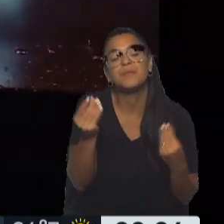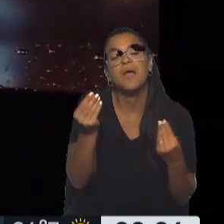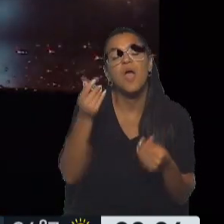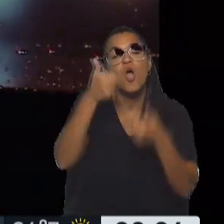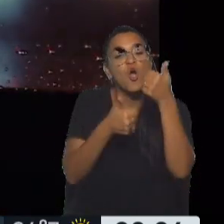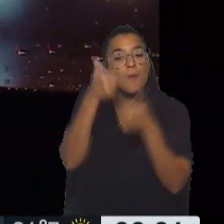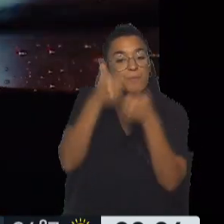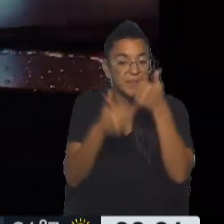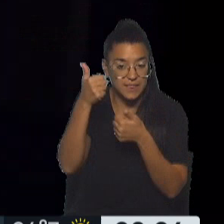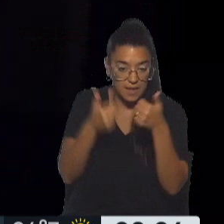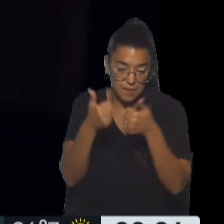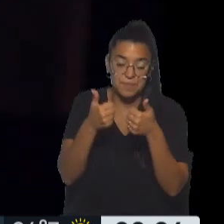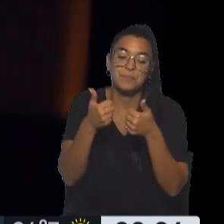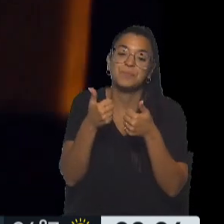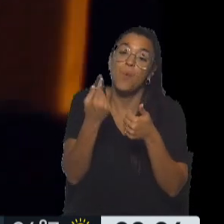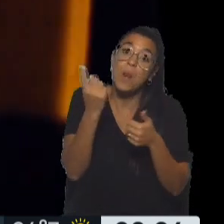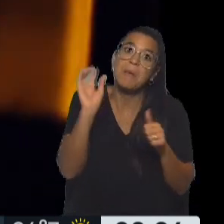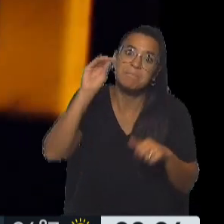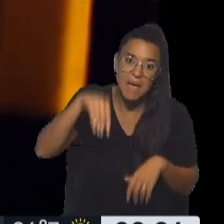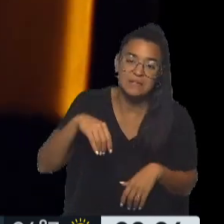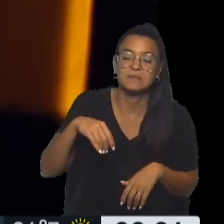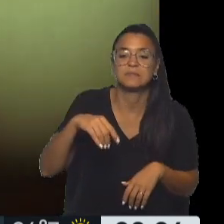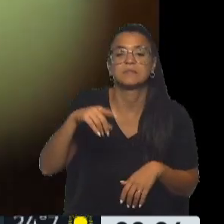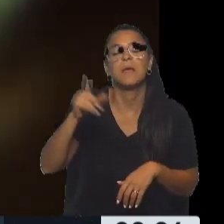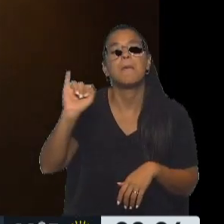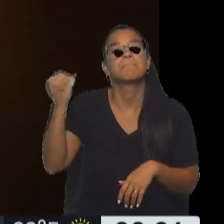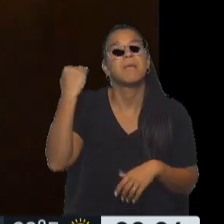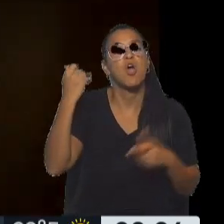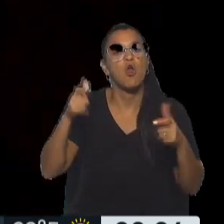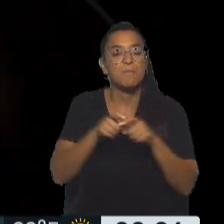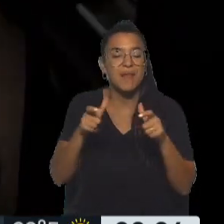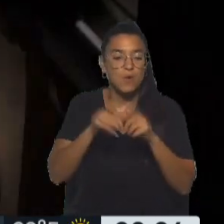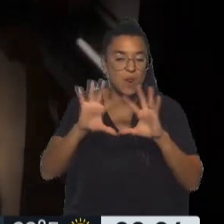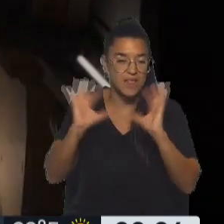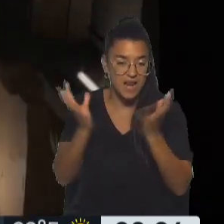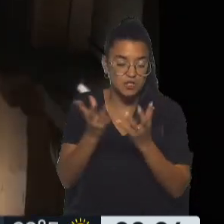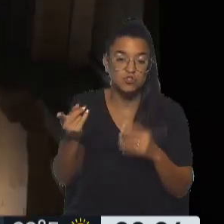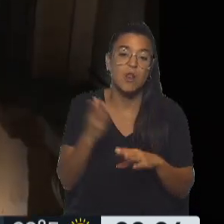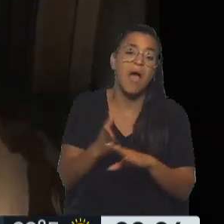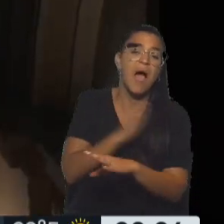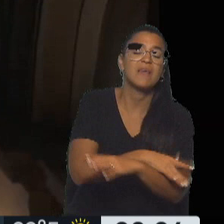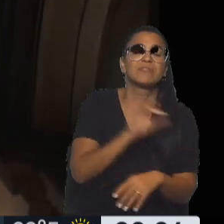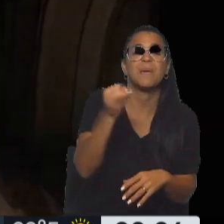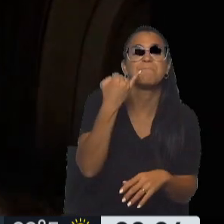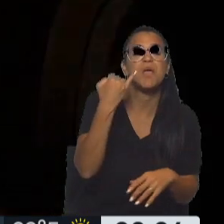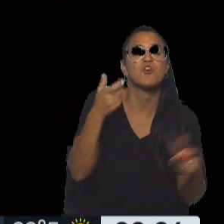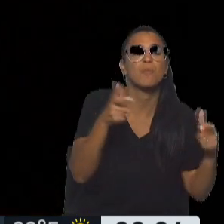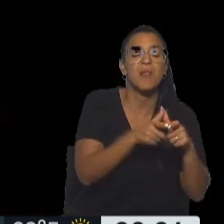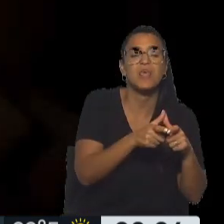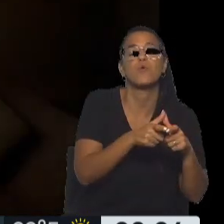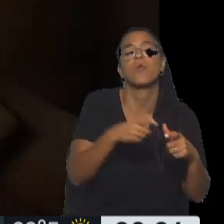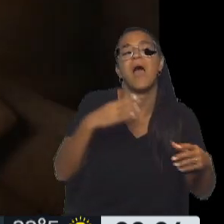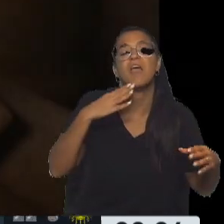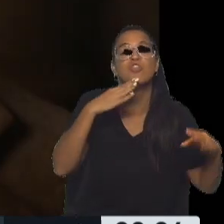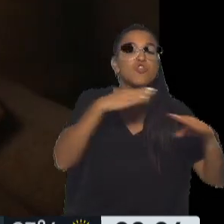compitiendo una vez más por el rubro Mejor Película Internacional, lo que antes era Mejor Película Hablada en Idioma No